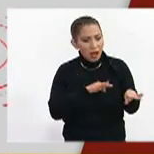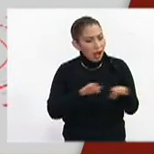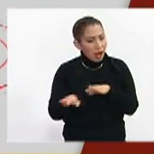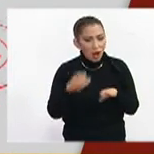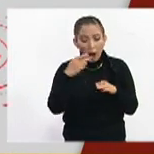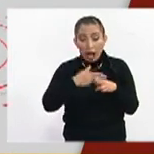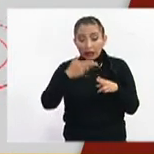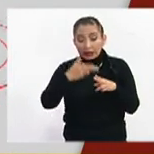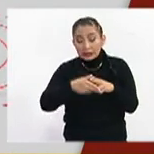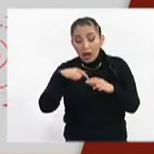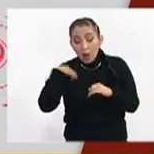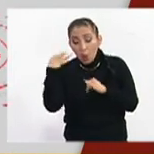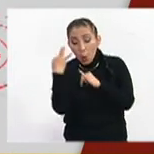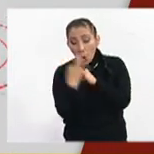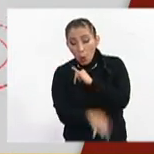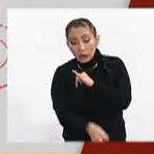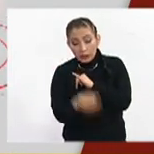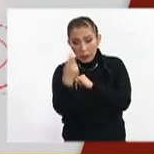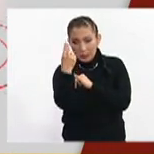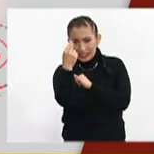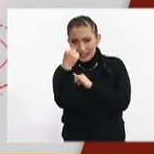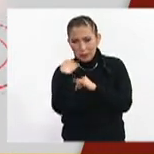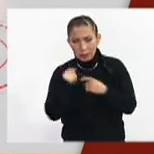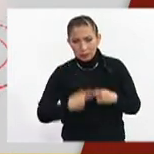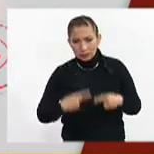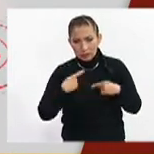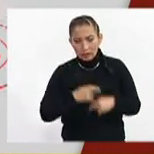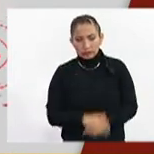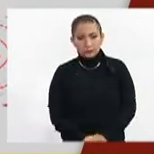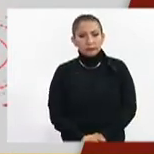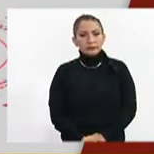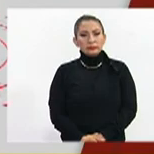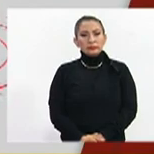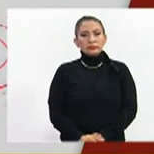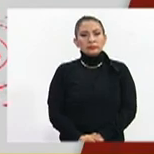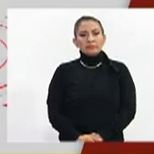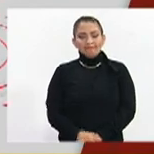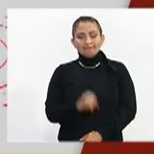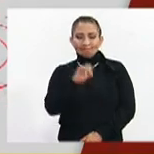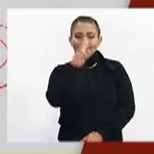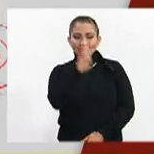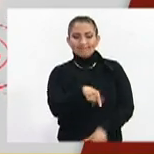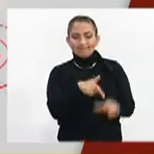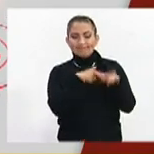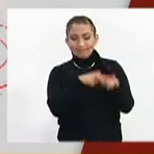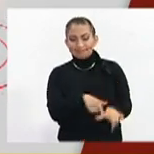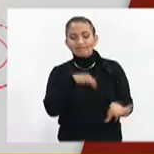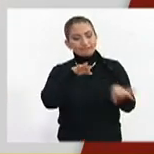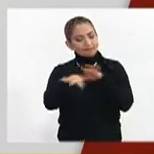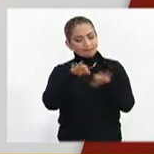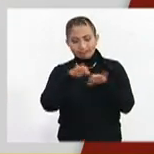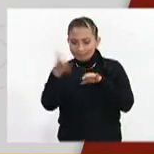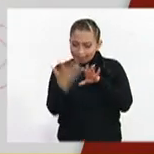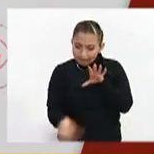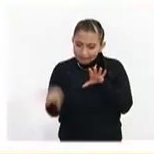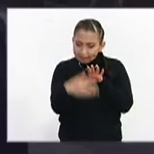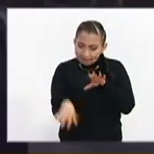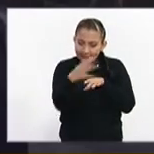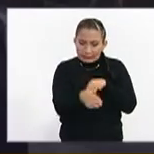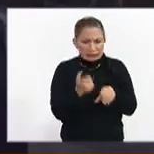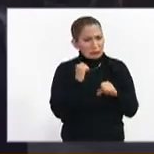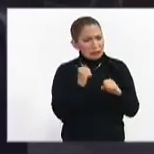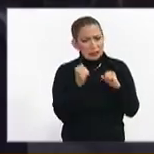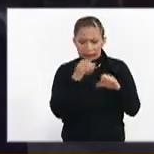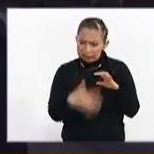bien, hasta que se pueda dar con estas 25 personas. Sí, Omar, continúan los trabajos muy